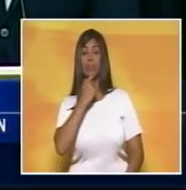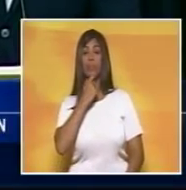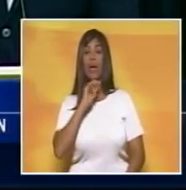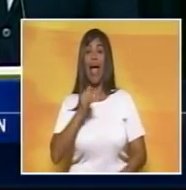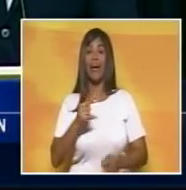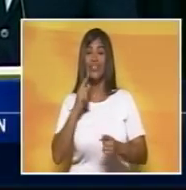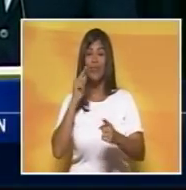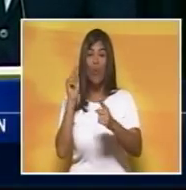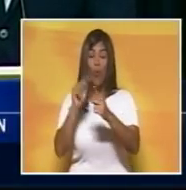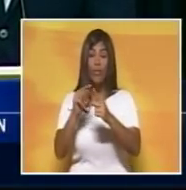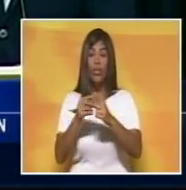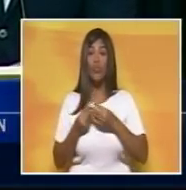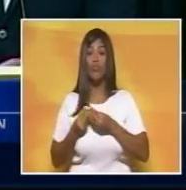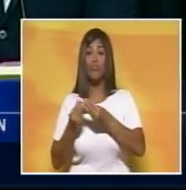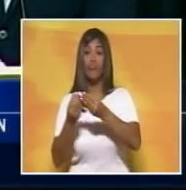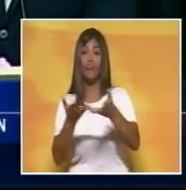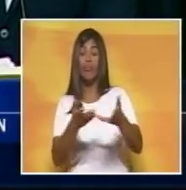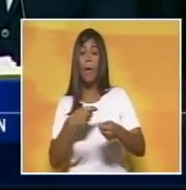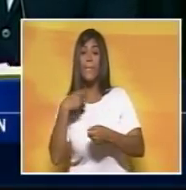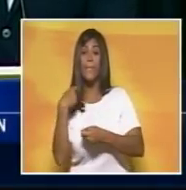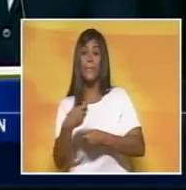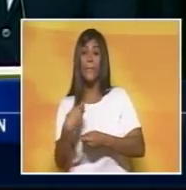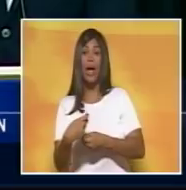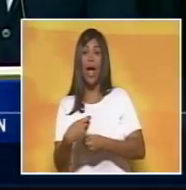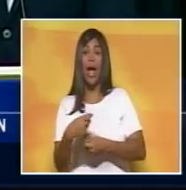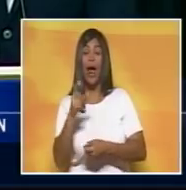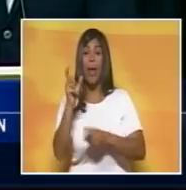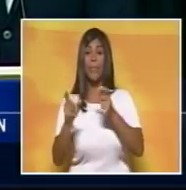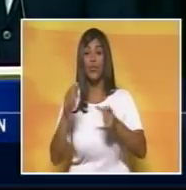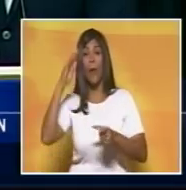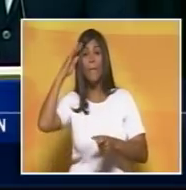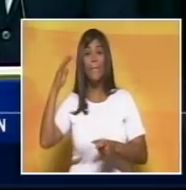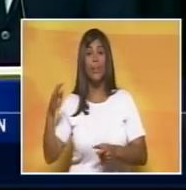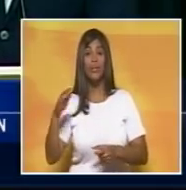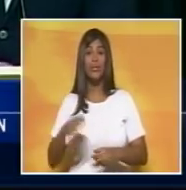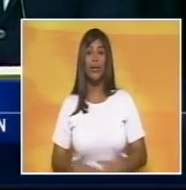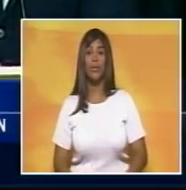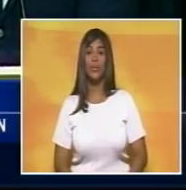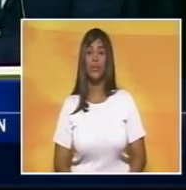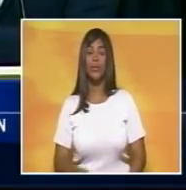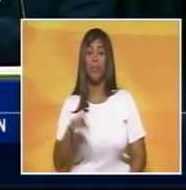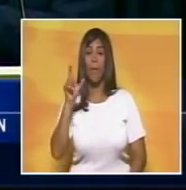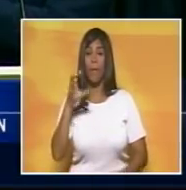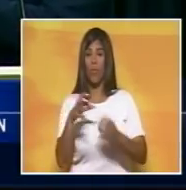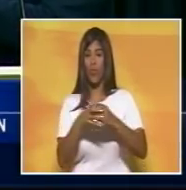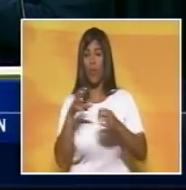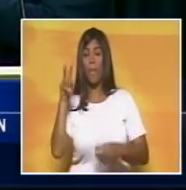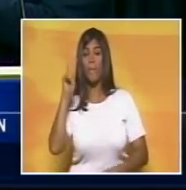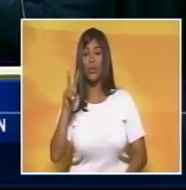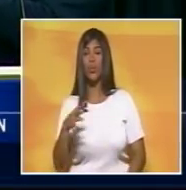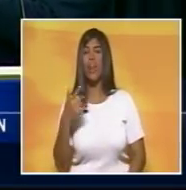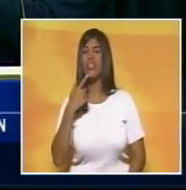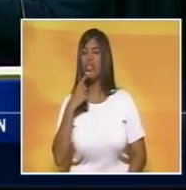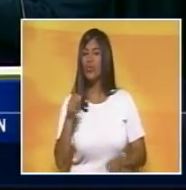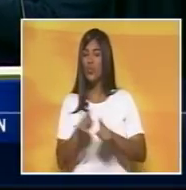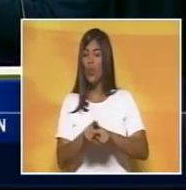estaban destinados para la manutención de los militares desertores de Venezuela. Es